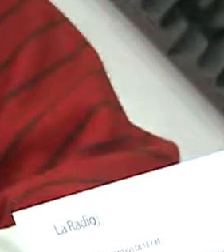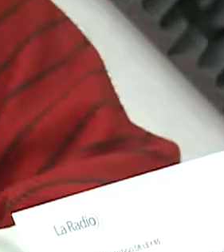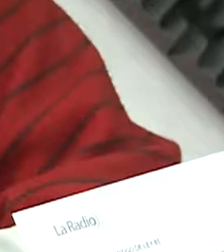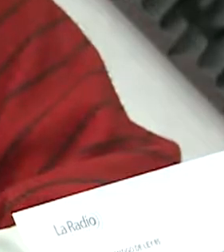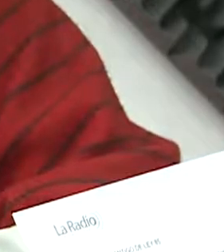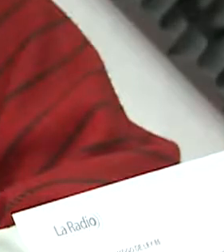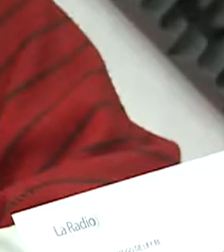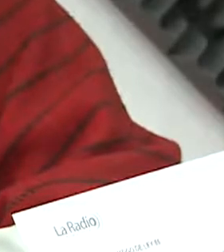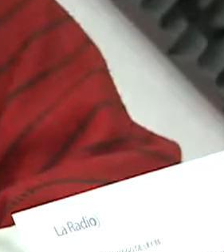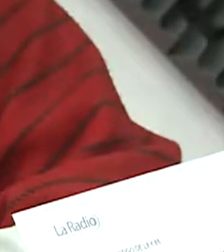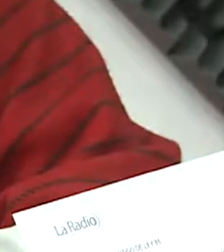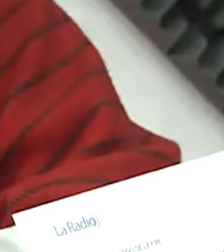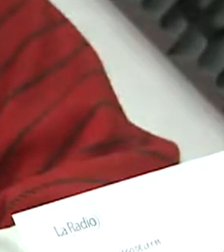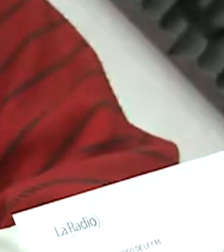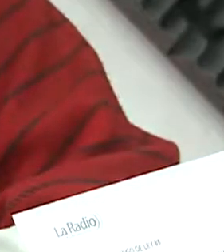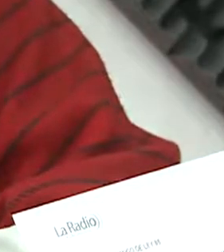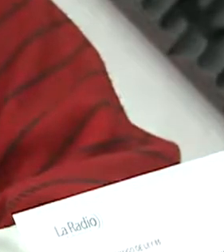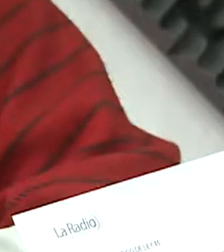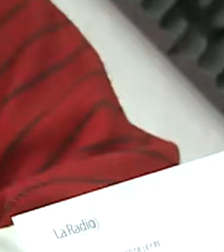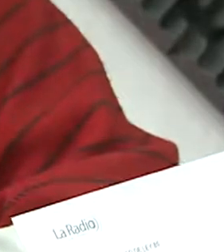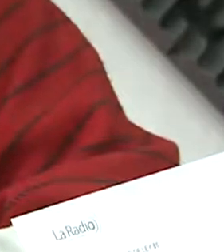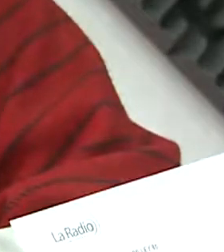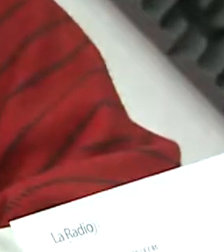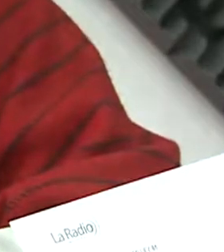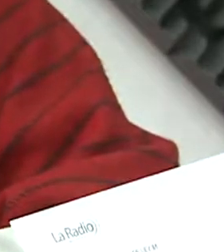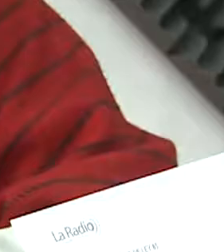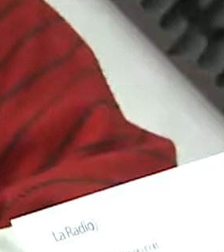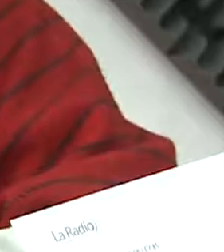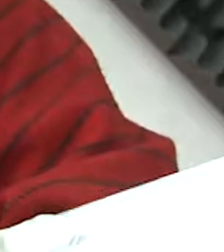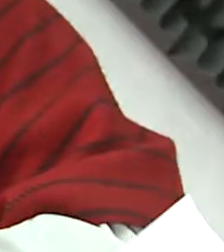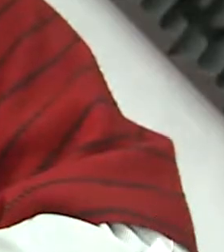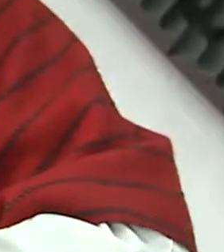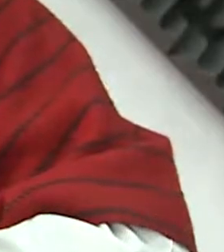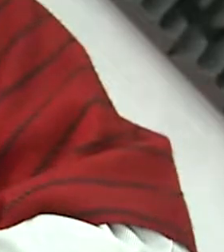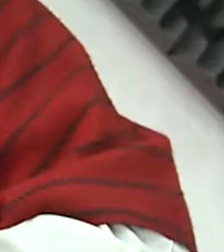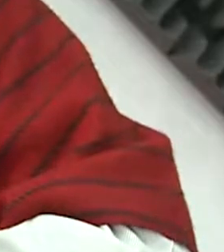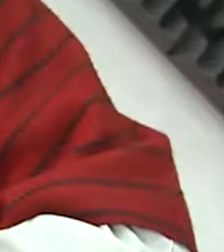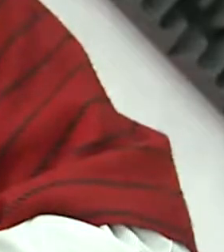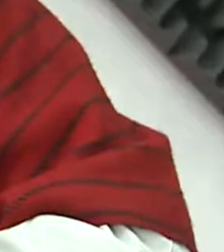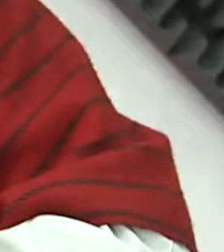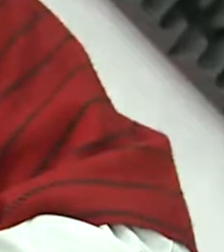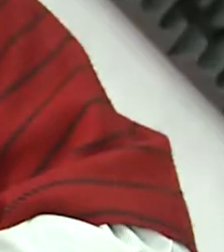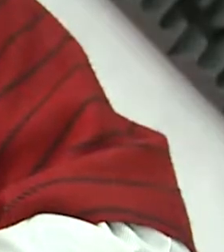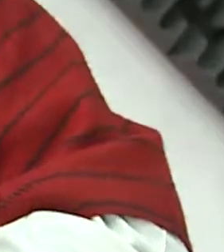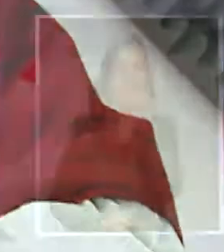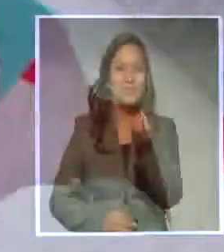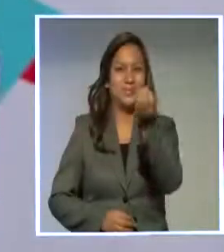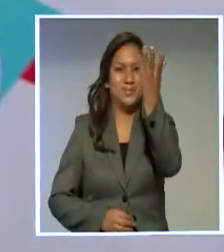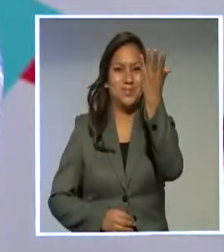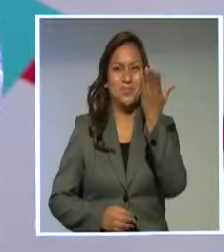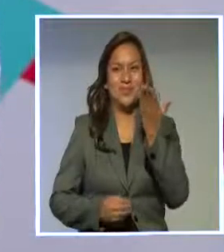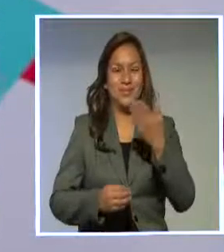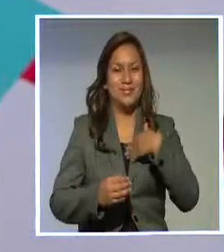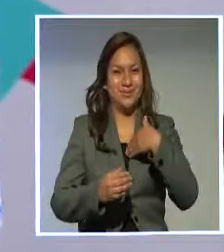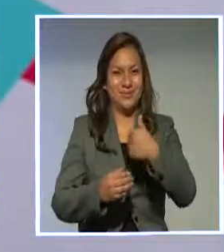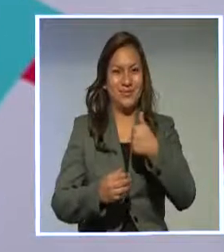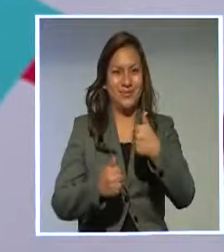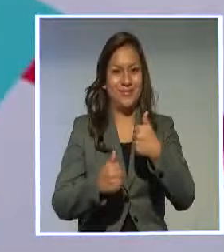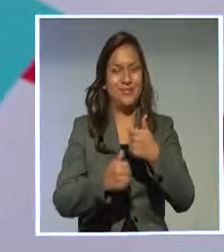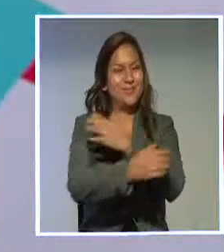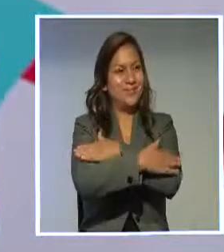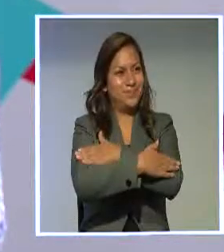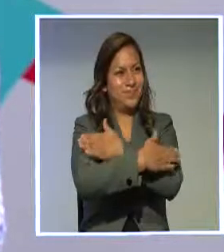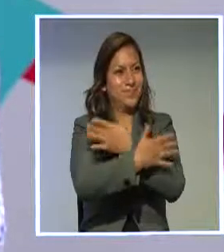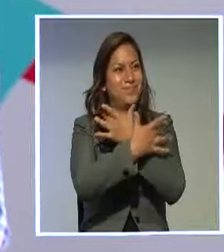kaipi yanapangapak ñukunchi riksishka mashi Ramón Bravo mashi Ramón buenos días. Hola don Cecitar, qué gusto